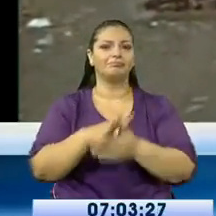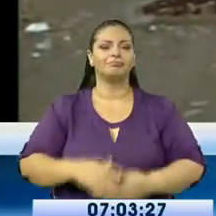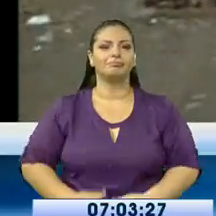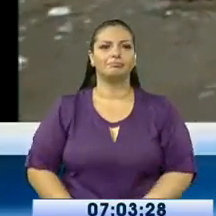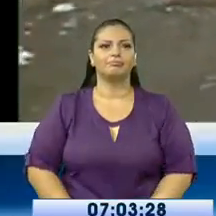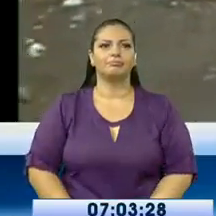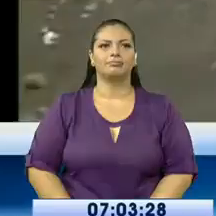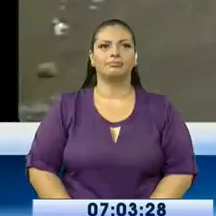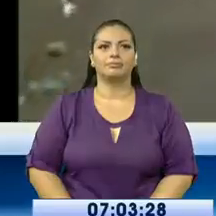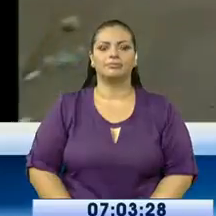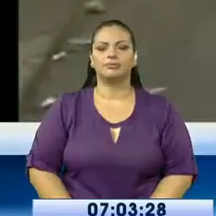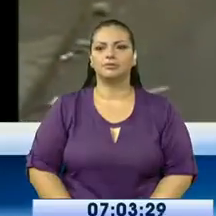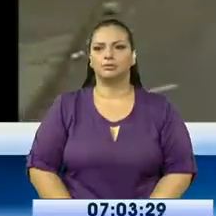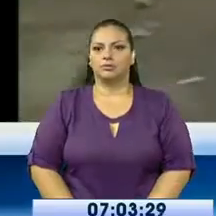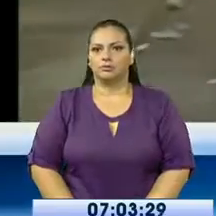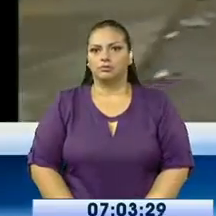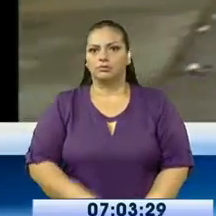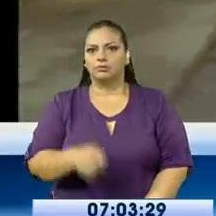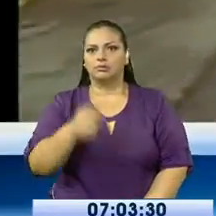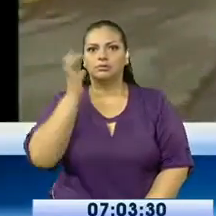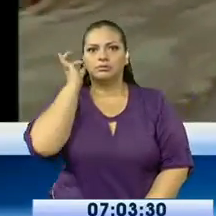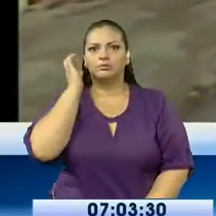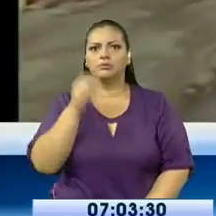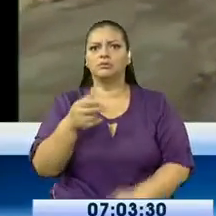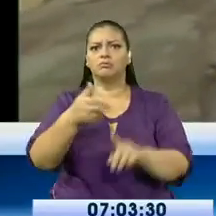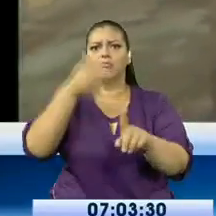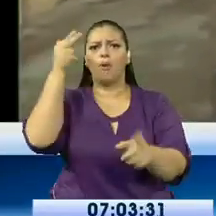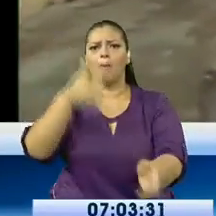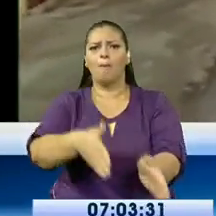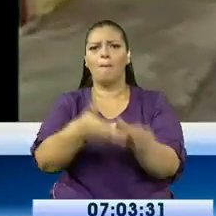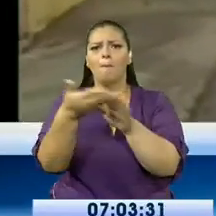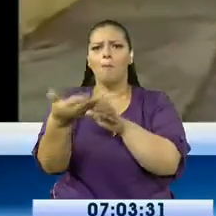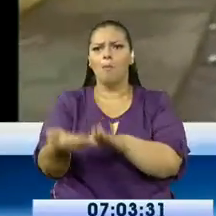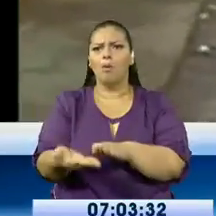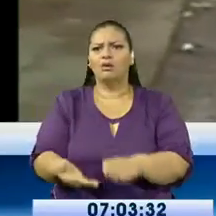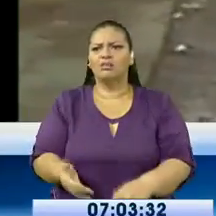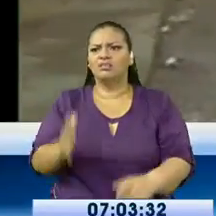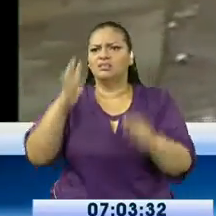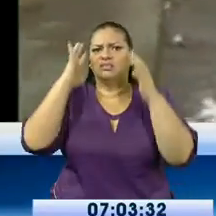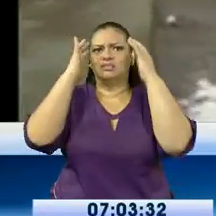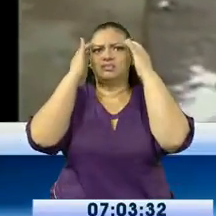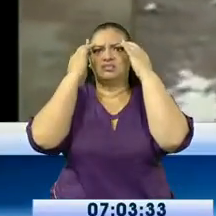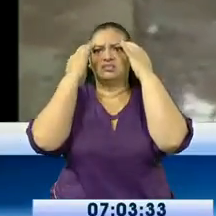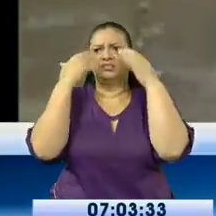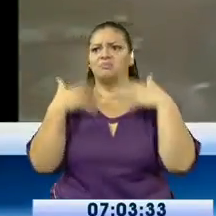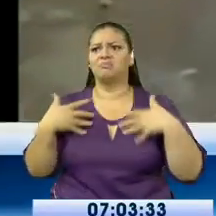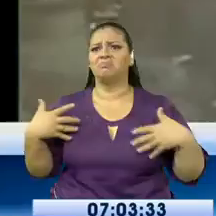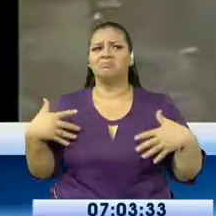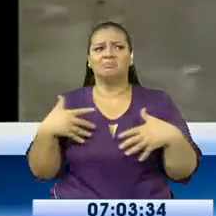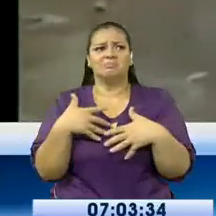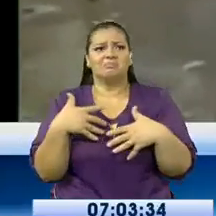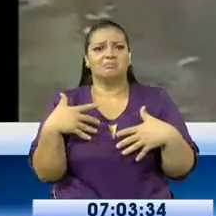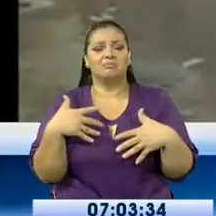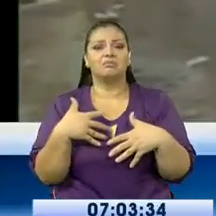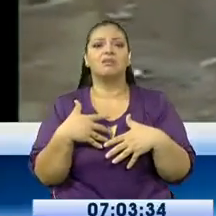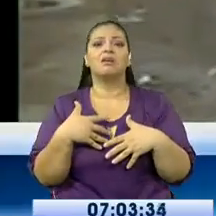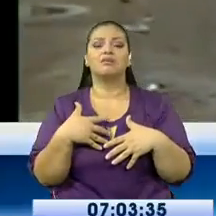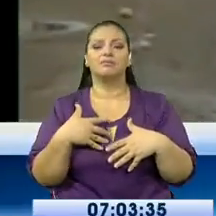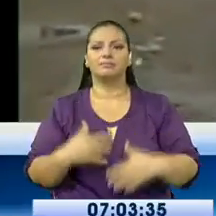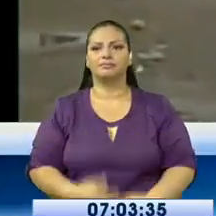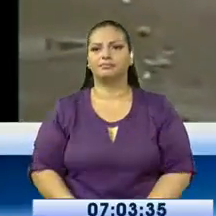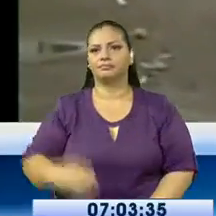el nervio, el pánico, se ha apoderado de quienes habitan por este sector. Vamos a dialogar con el